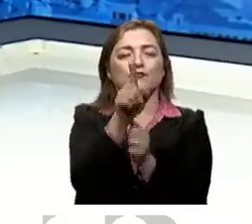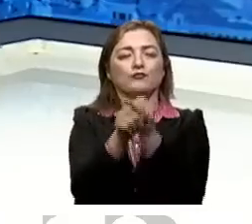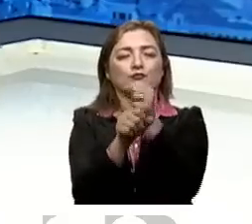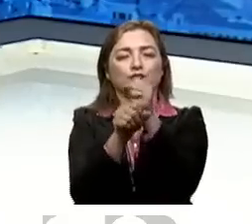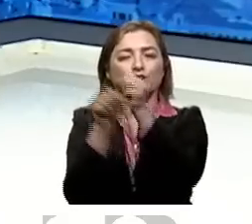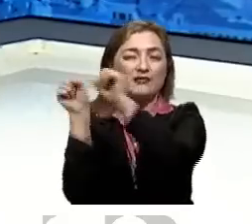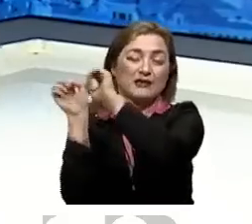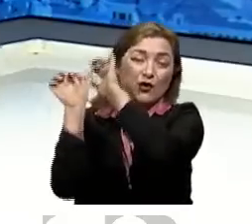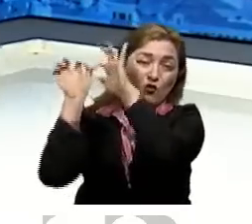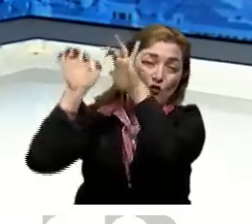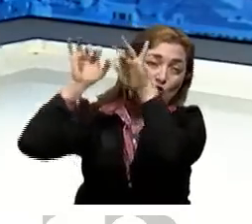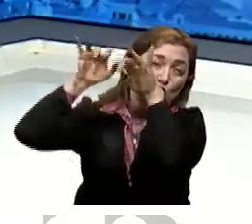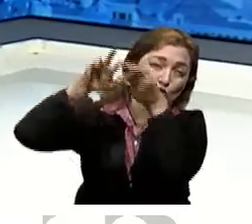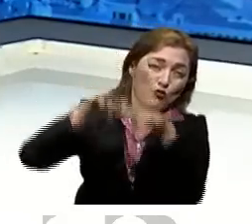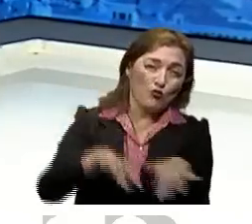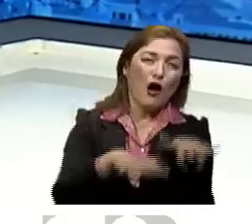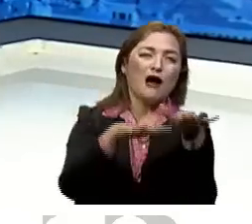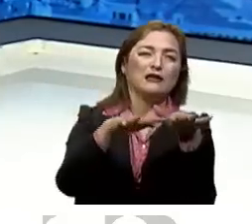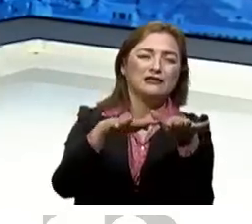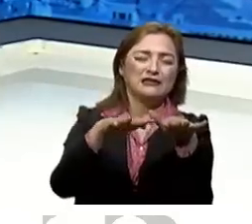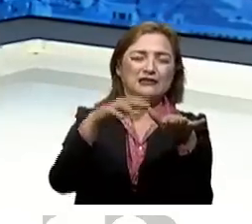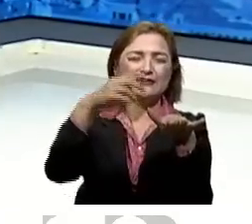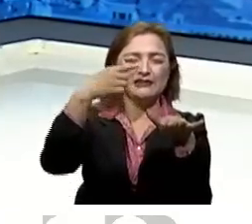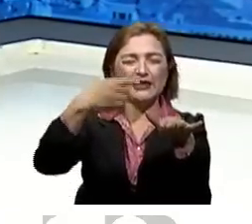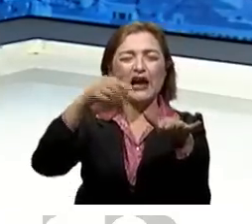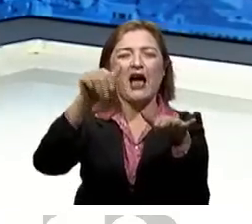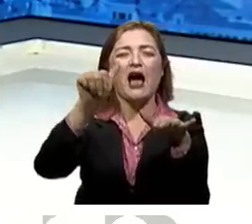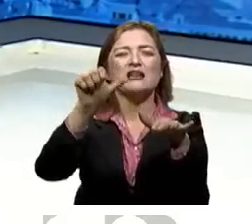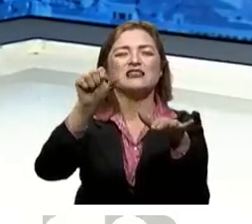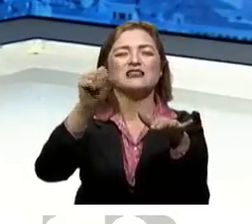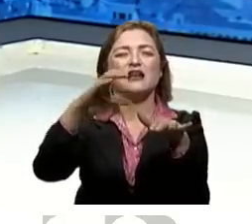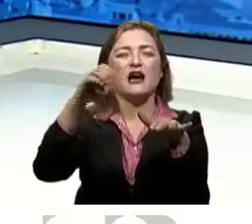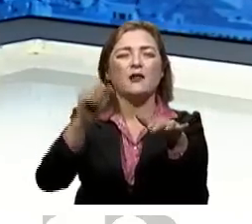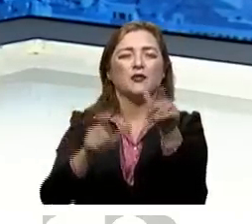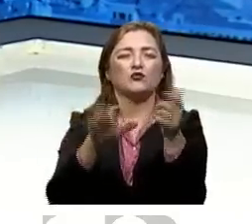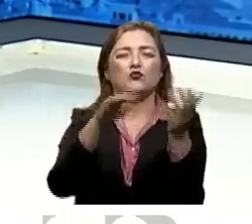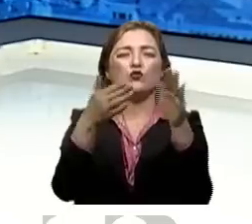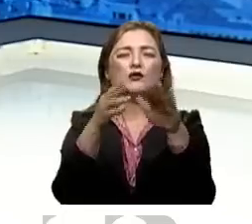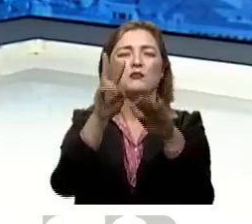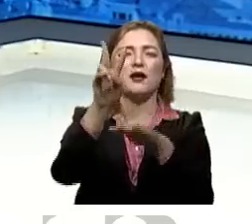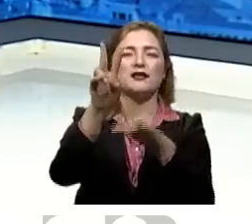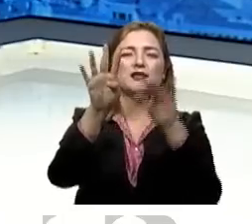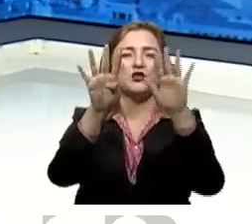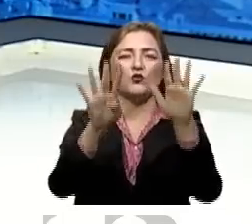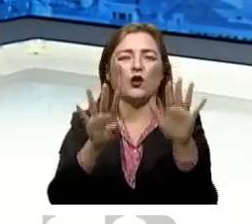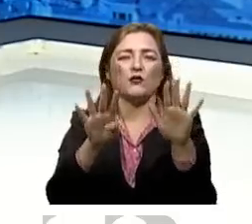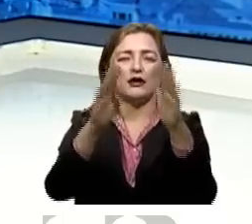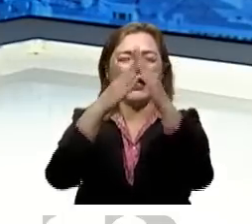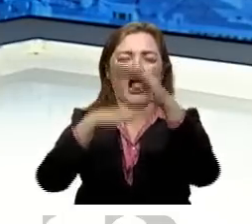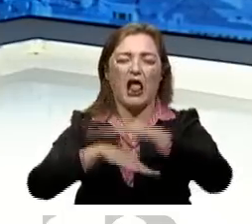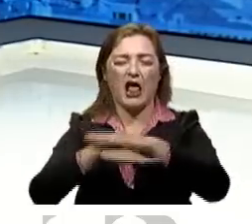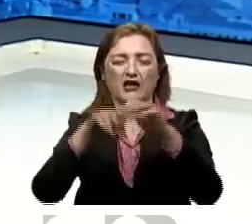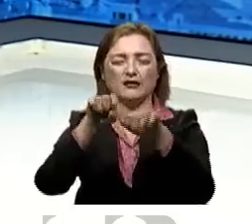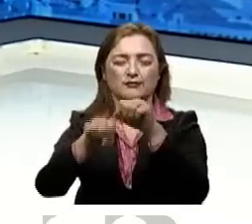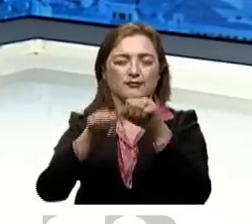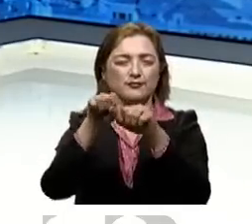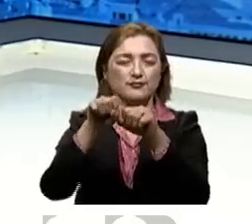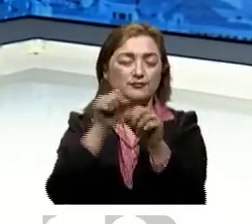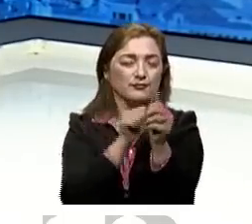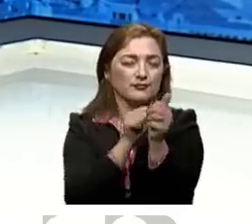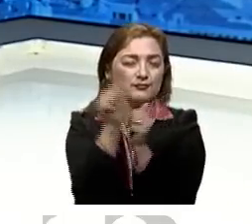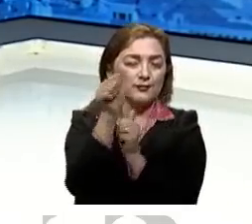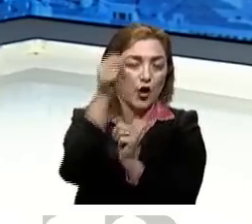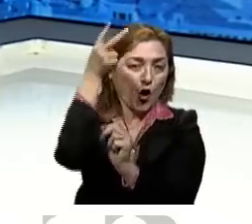un aluvión afectó al sector de La Gasca y dejó 29 personas fallecidas y decenas de viviendas afectadas. Luego de 12 meses